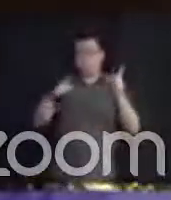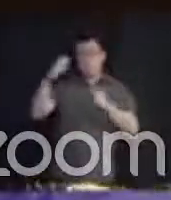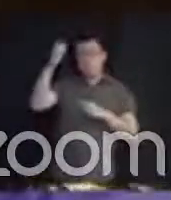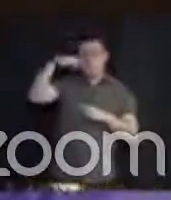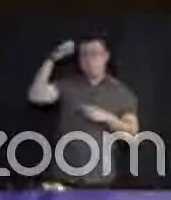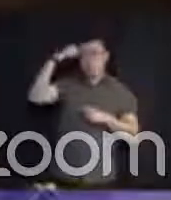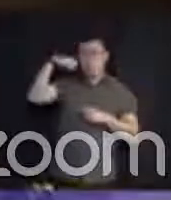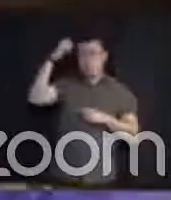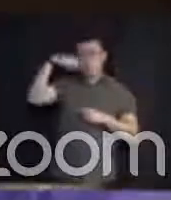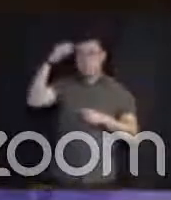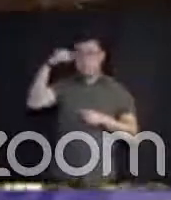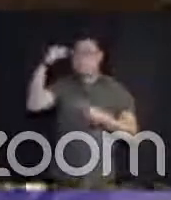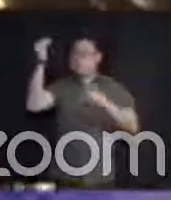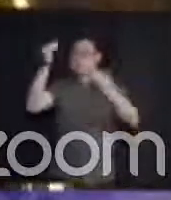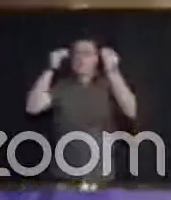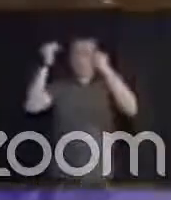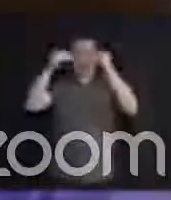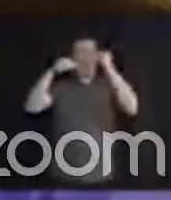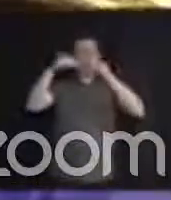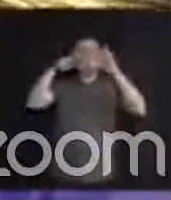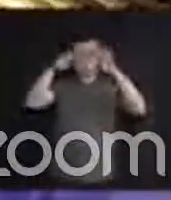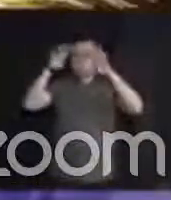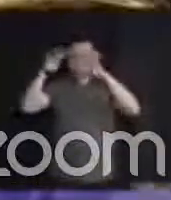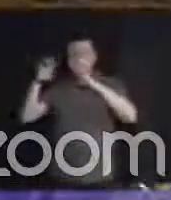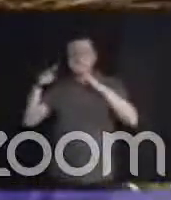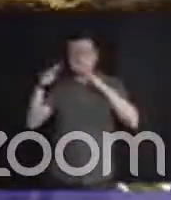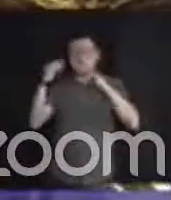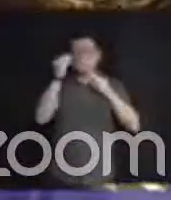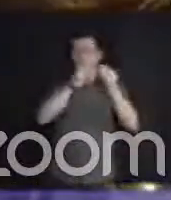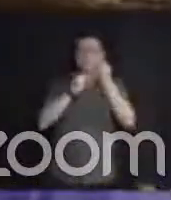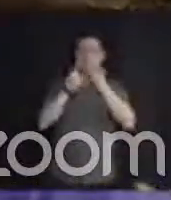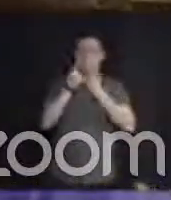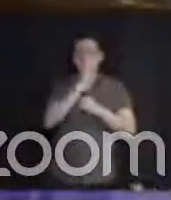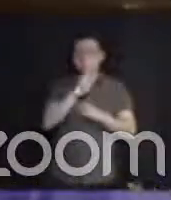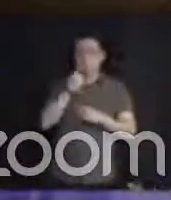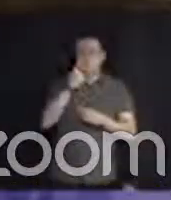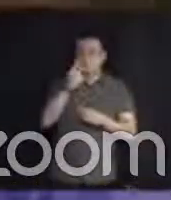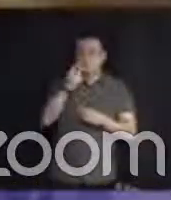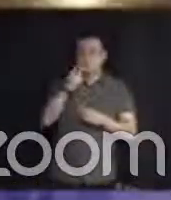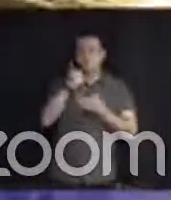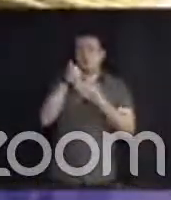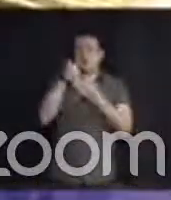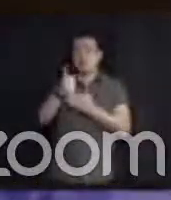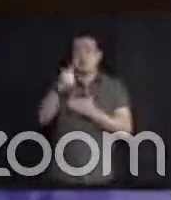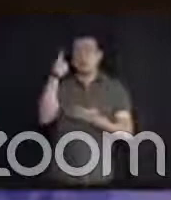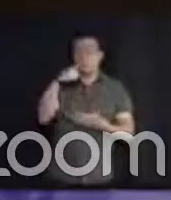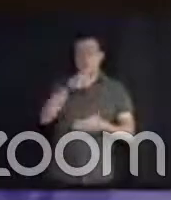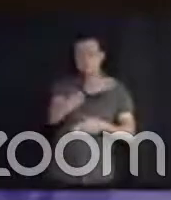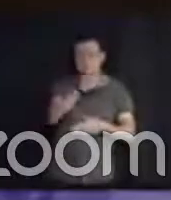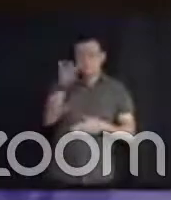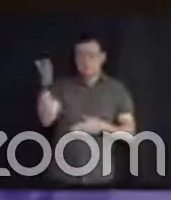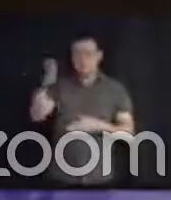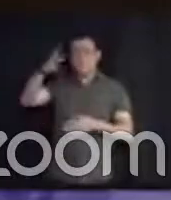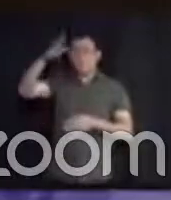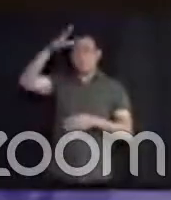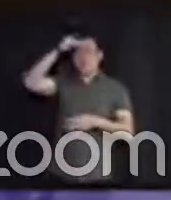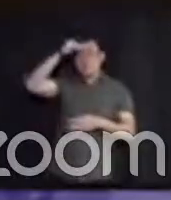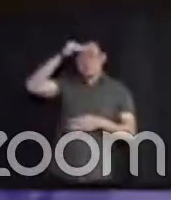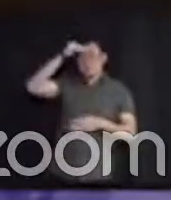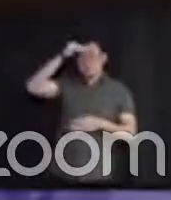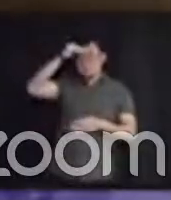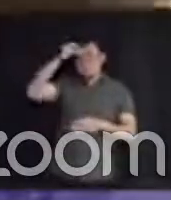en las técnicas más avanzadas del maquillaje, que te enseñará a explotar tu potencial. Es